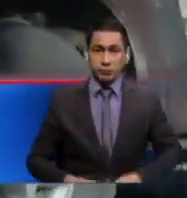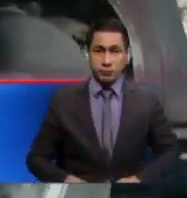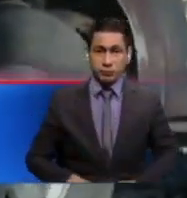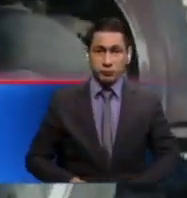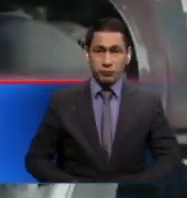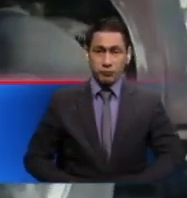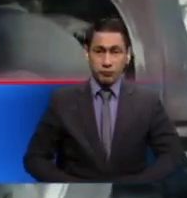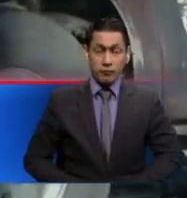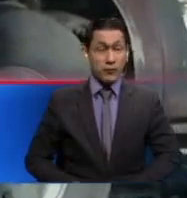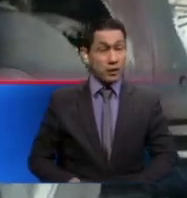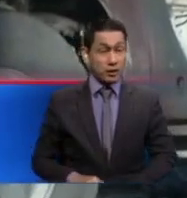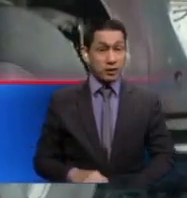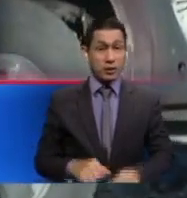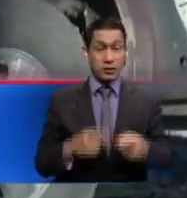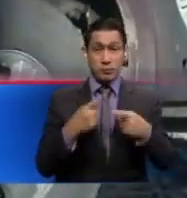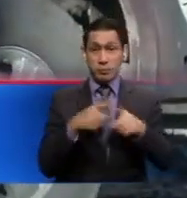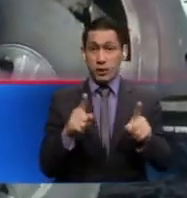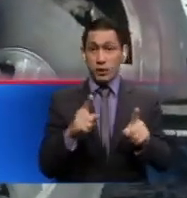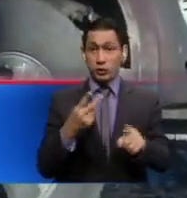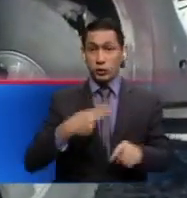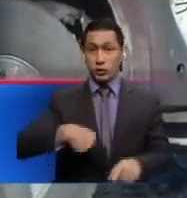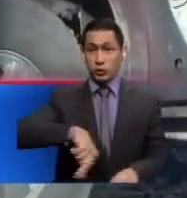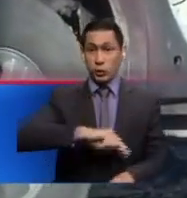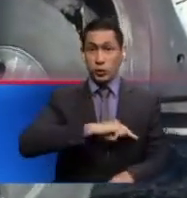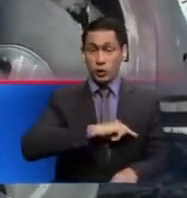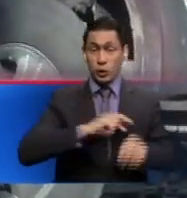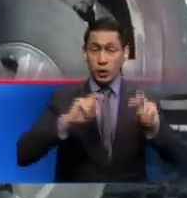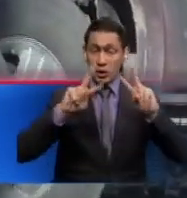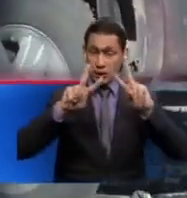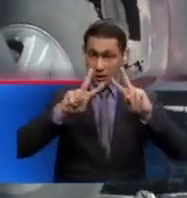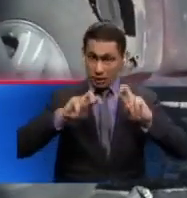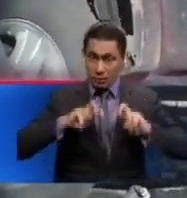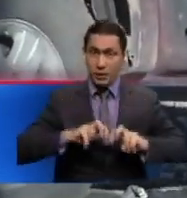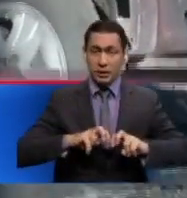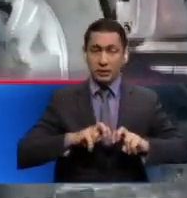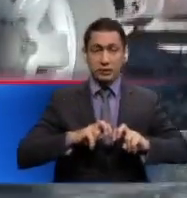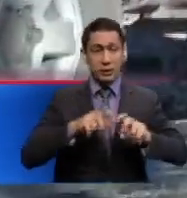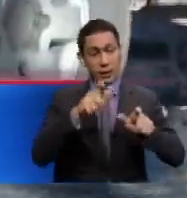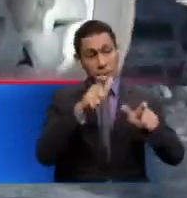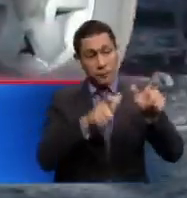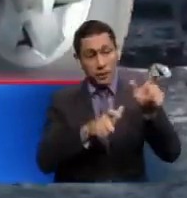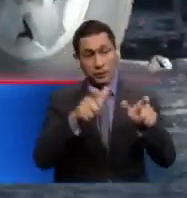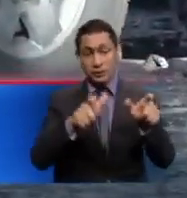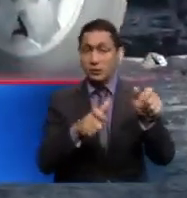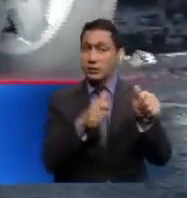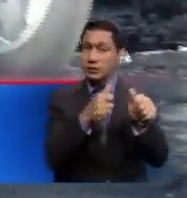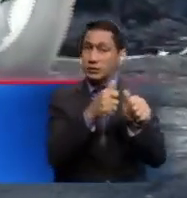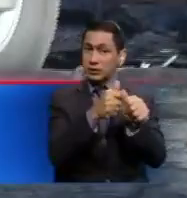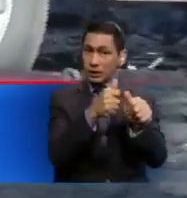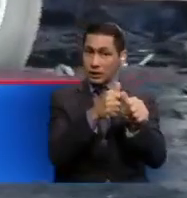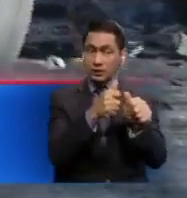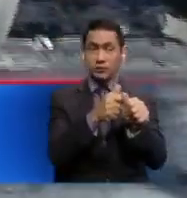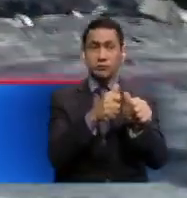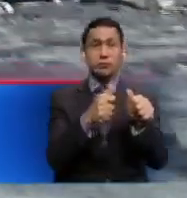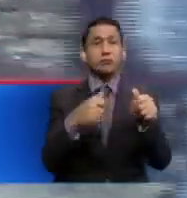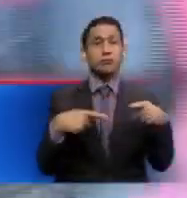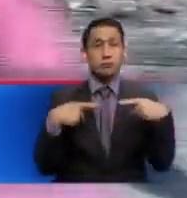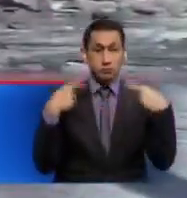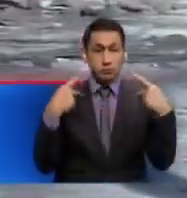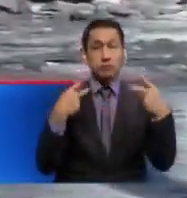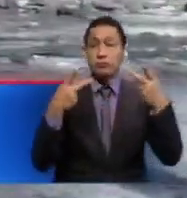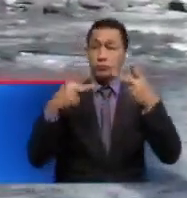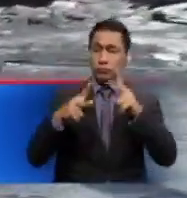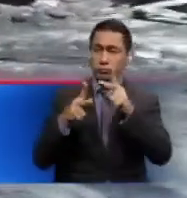atentados. Todo esto es nuevo. Según nosotros pudimos también recabar información de las personas aledañas, de la gente que tiene que laborar en